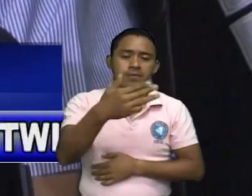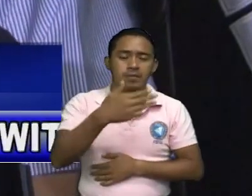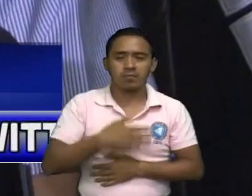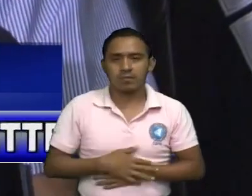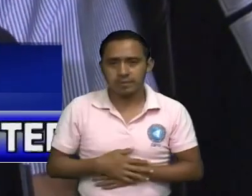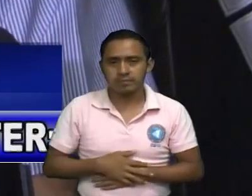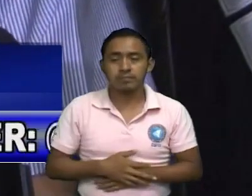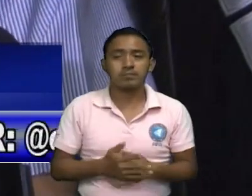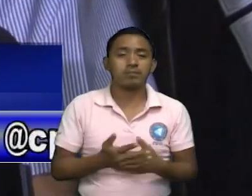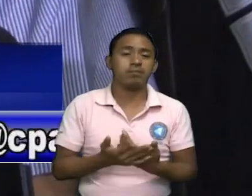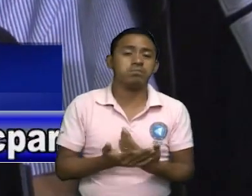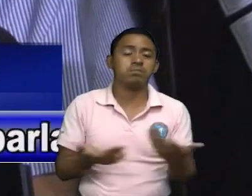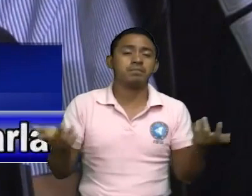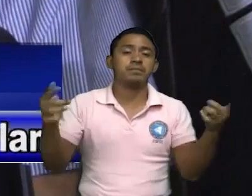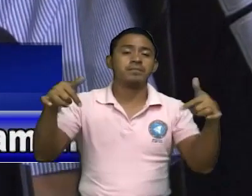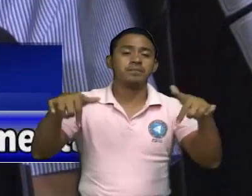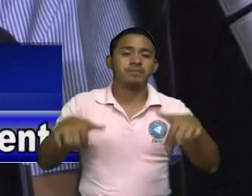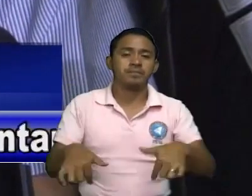décimas.